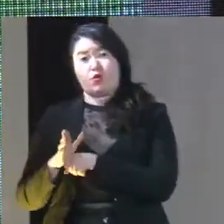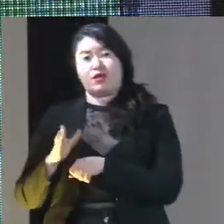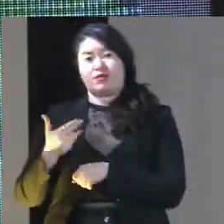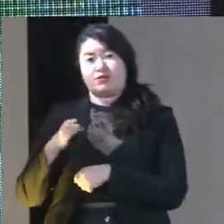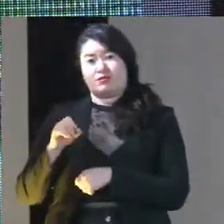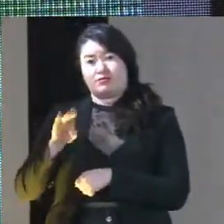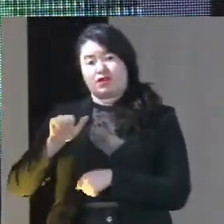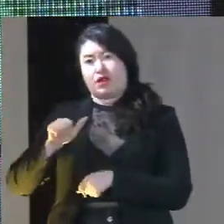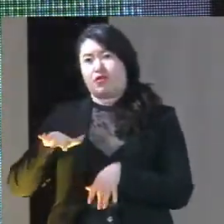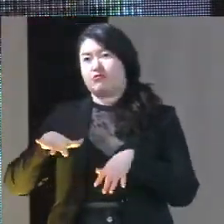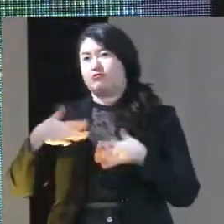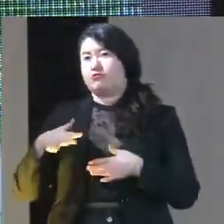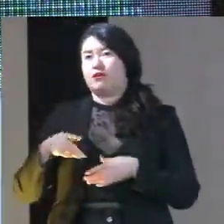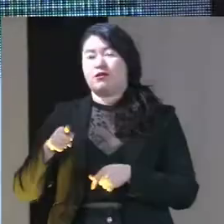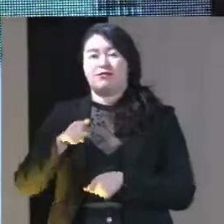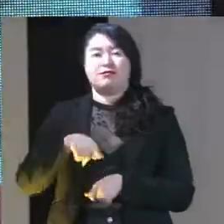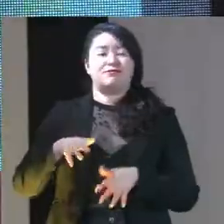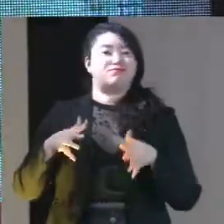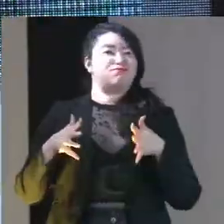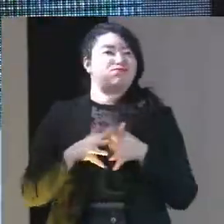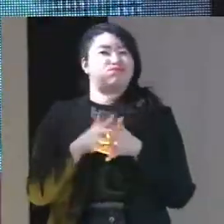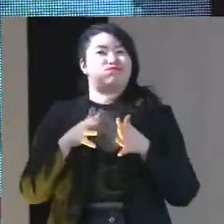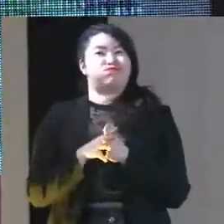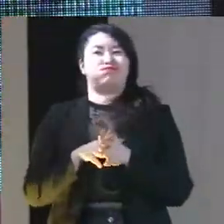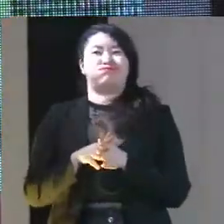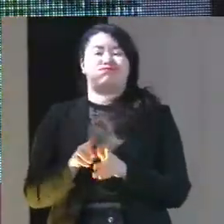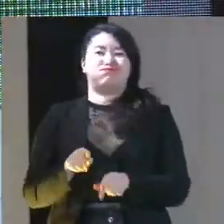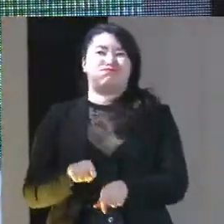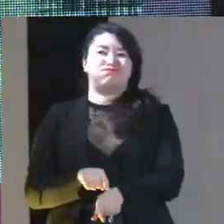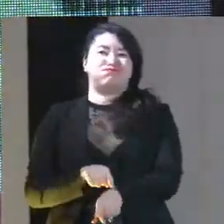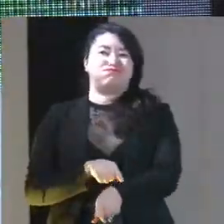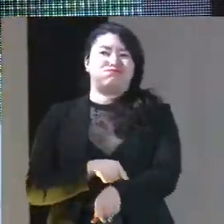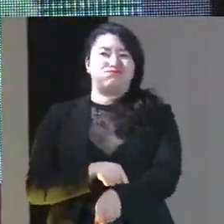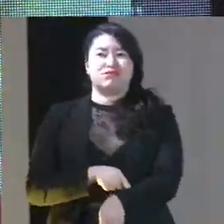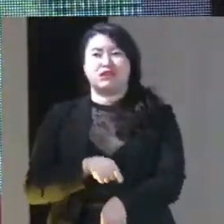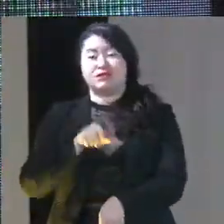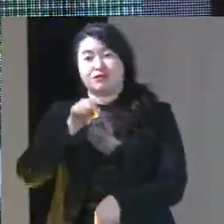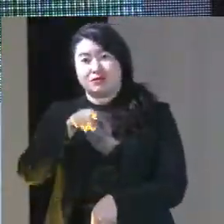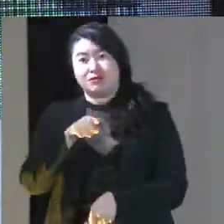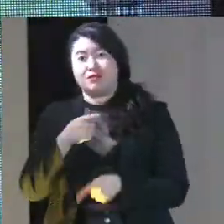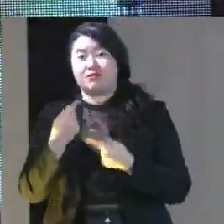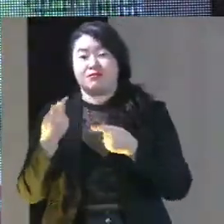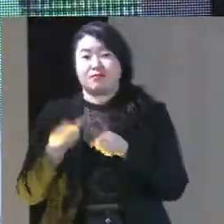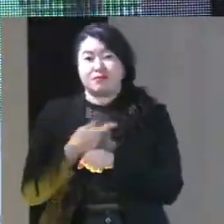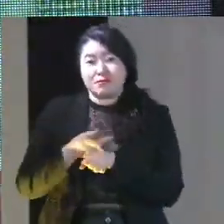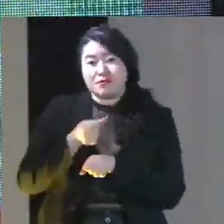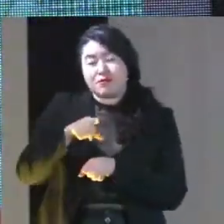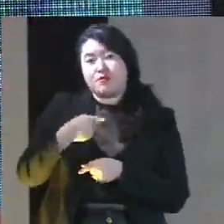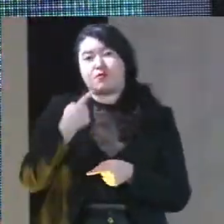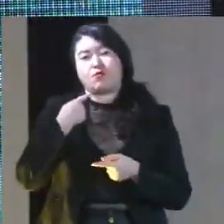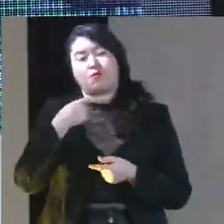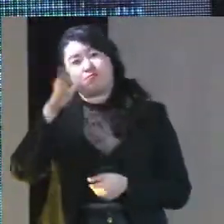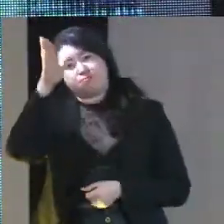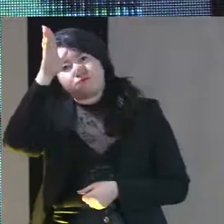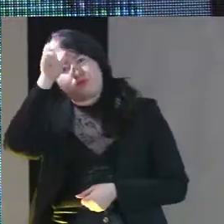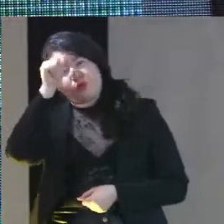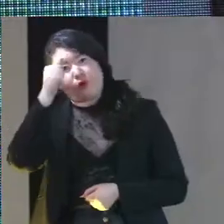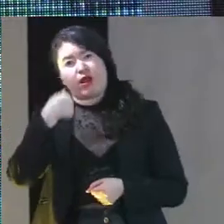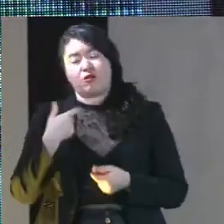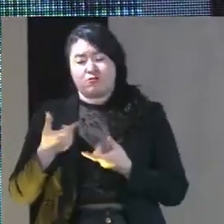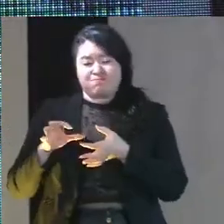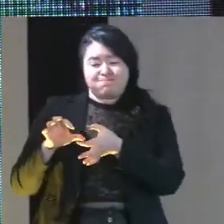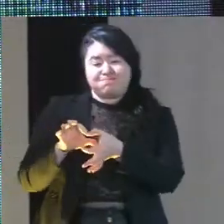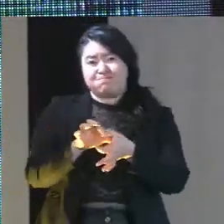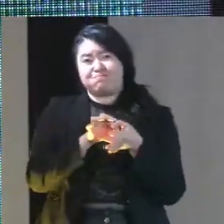colonial prolongada y en campo abierto, donde nunca, nunca funcionaron bien la diplomacia, las astucias divisionistas y las